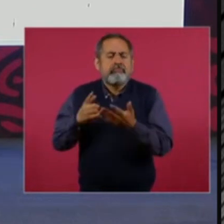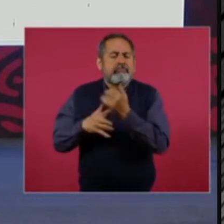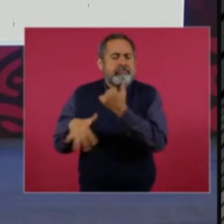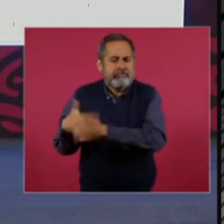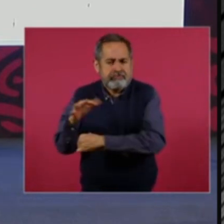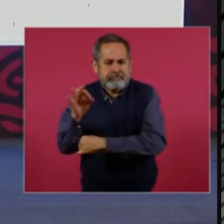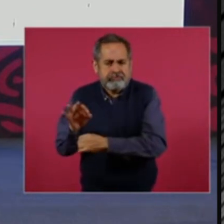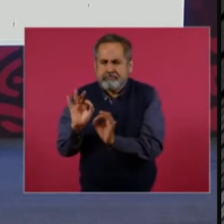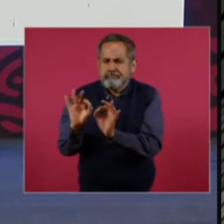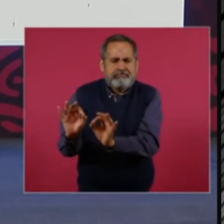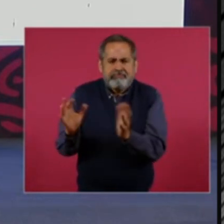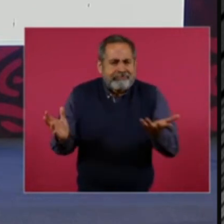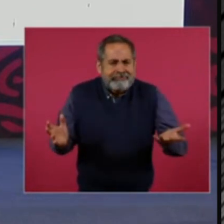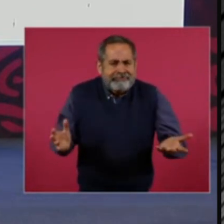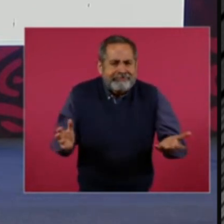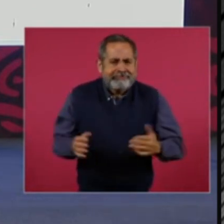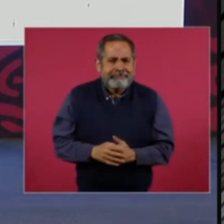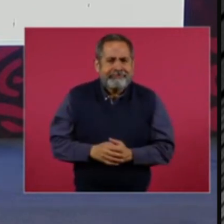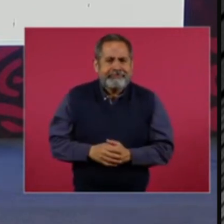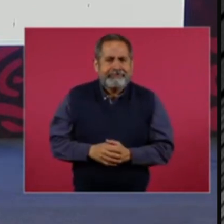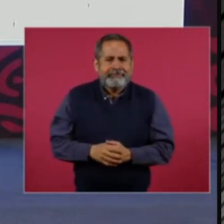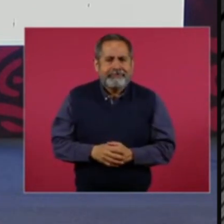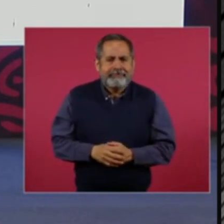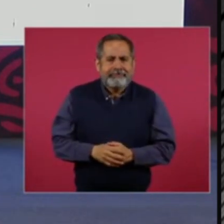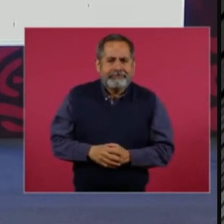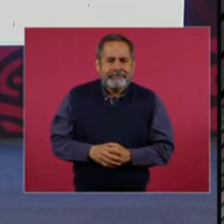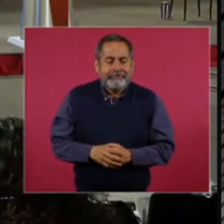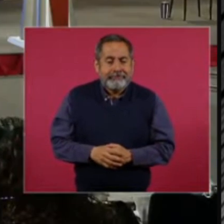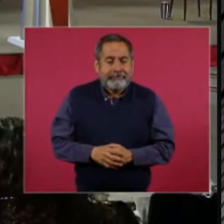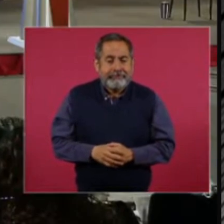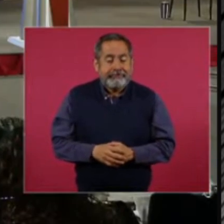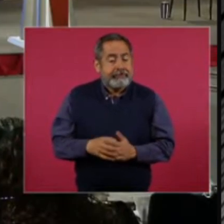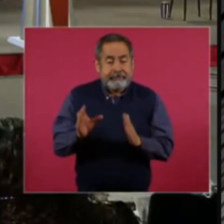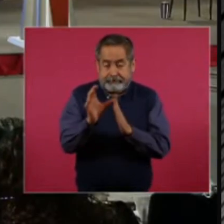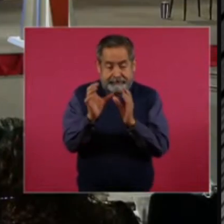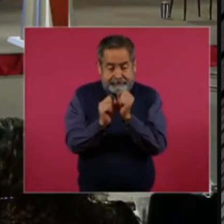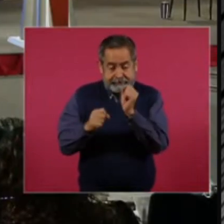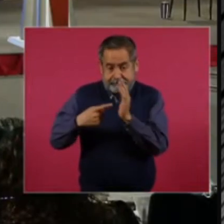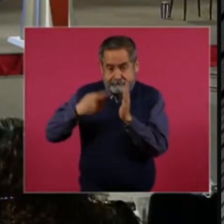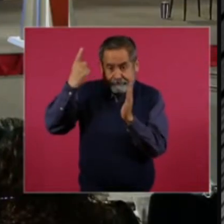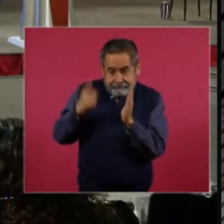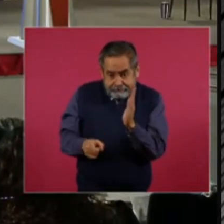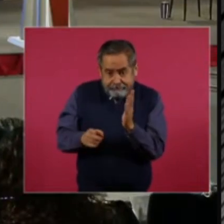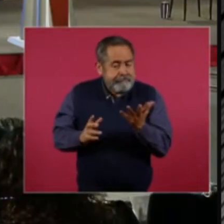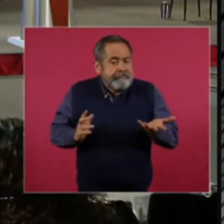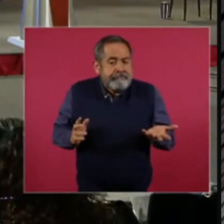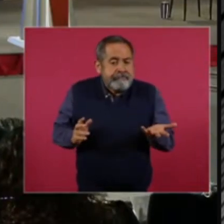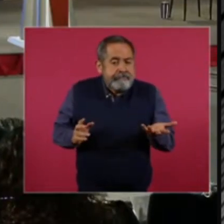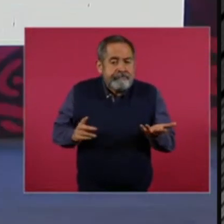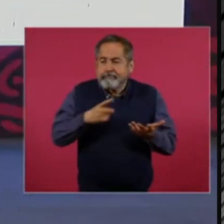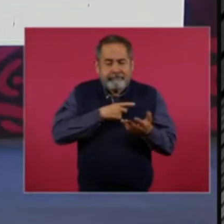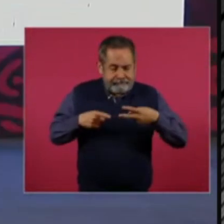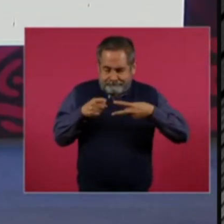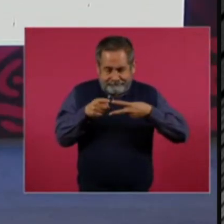15. Entonces, lo que establece nuestra Constitución es que nunca se deben